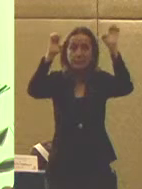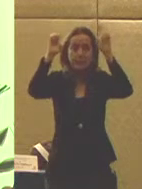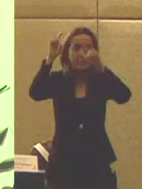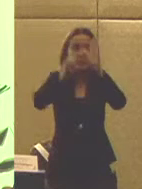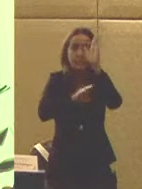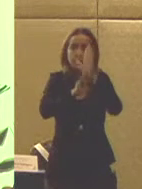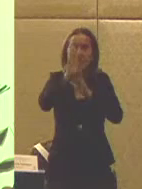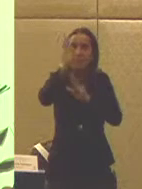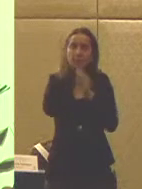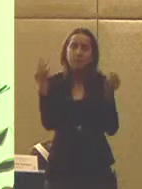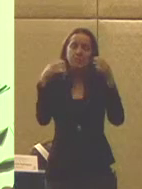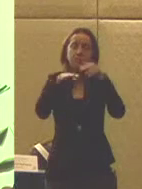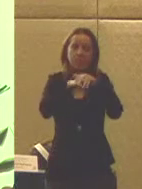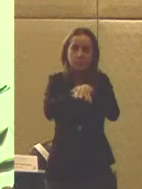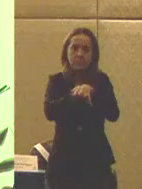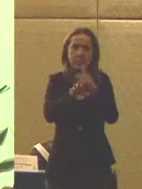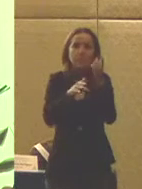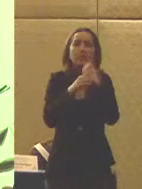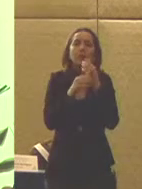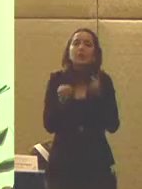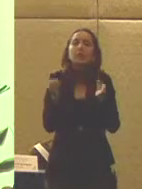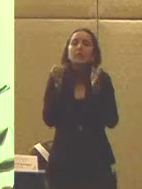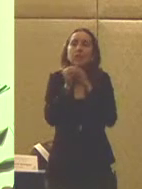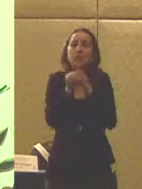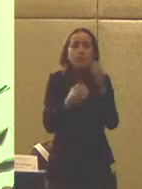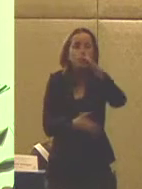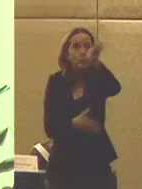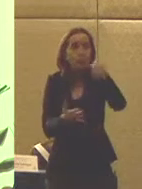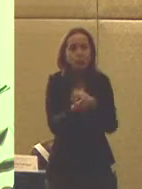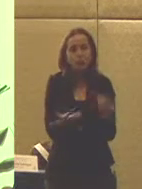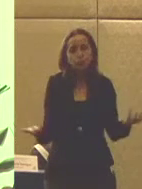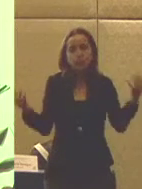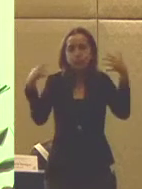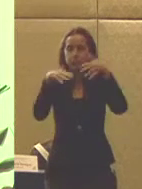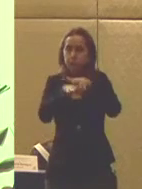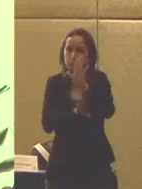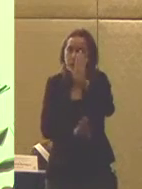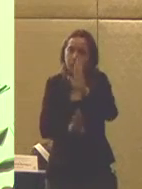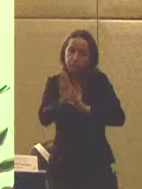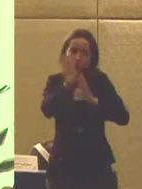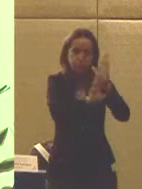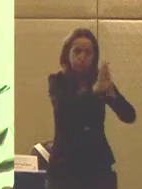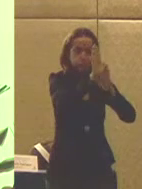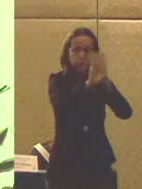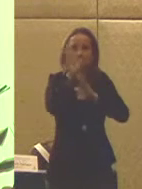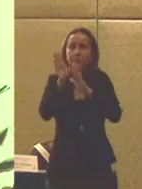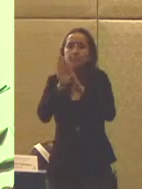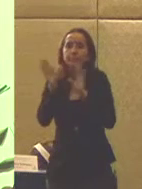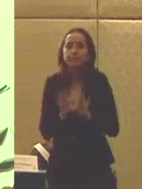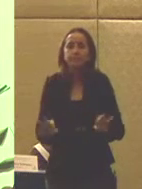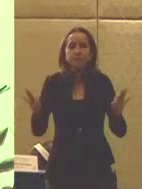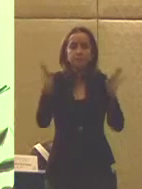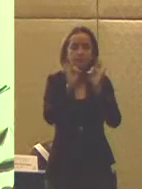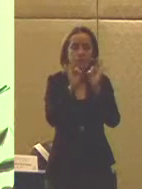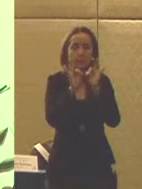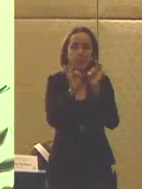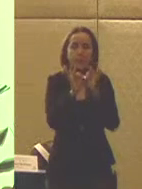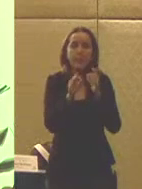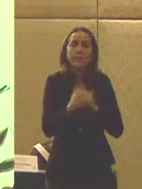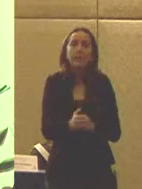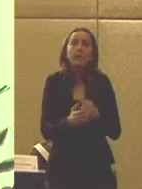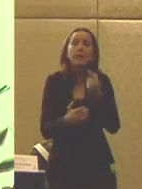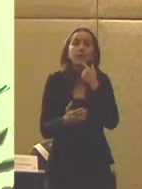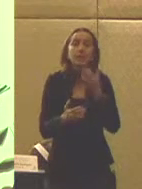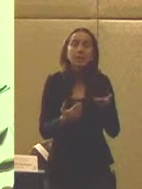de reconstrucción o recuperación se integren al desarrollo, no sean sino paralelas, sino permitan otra vez implementar